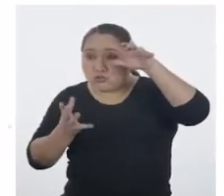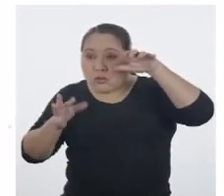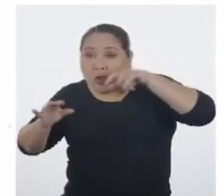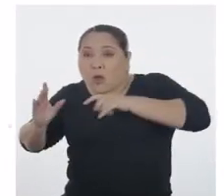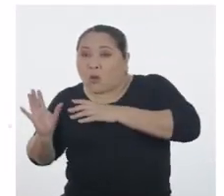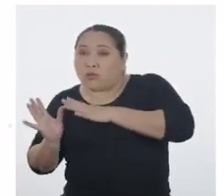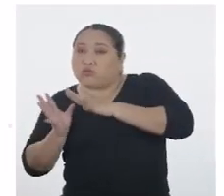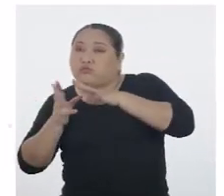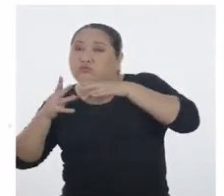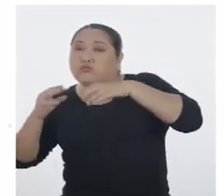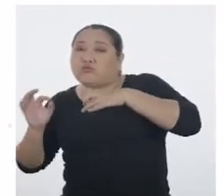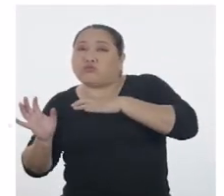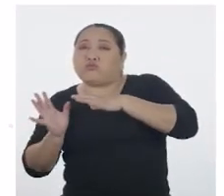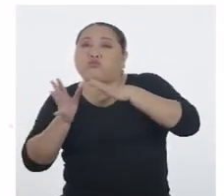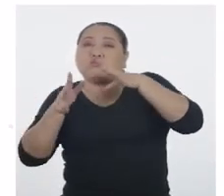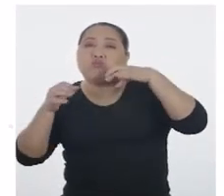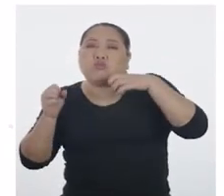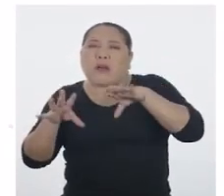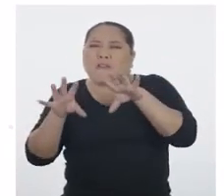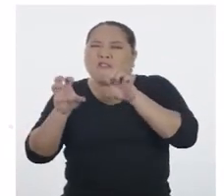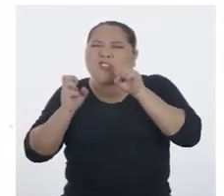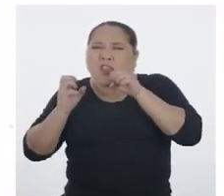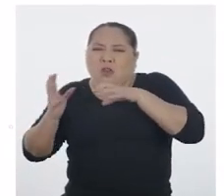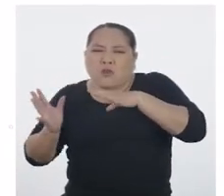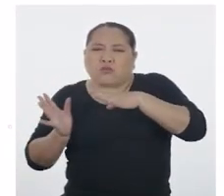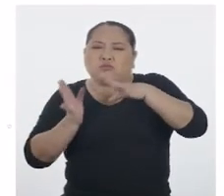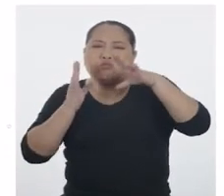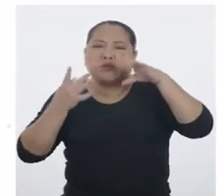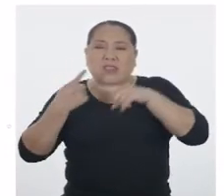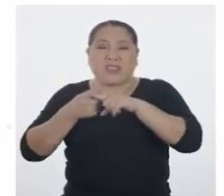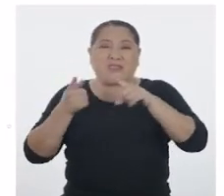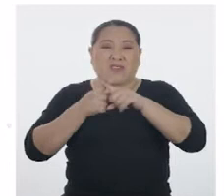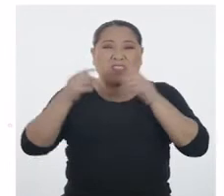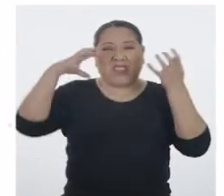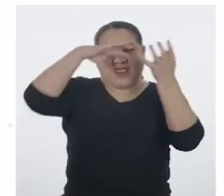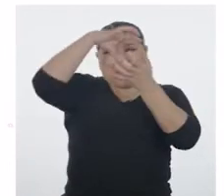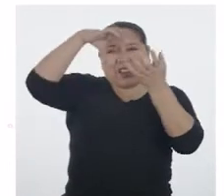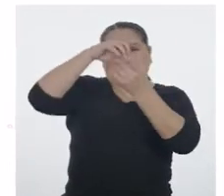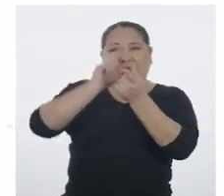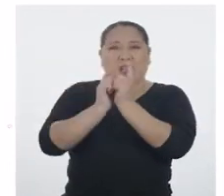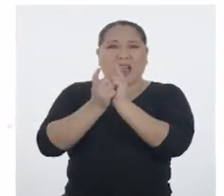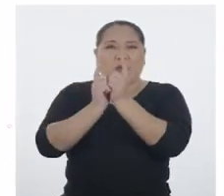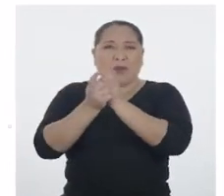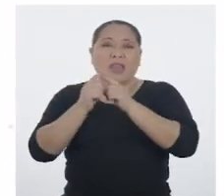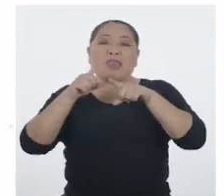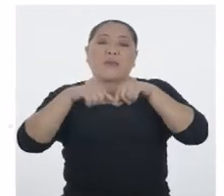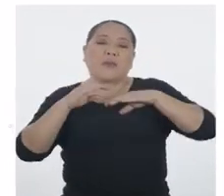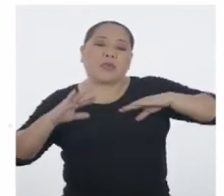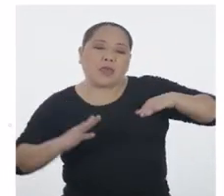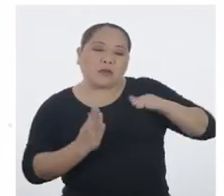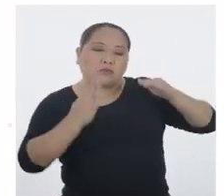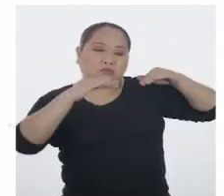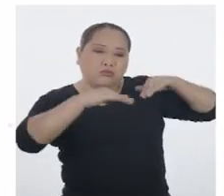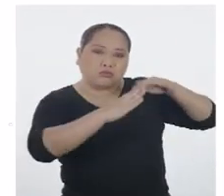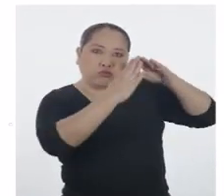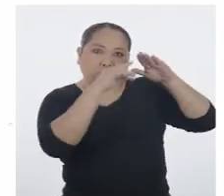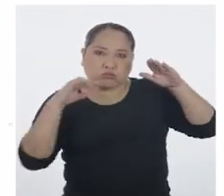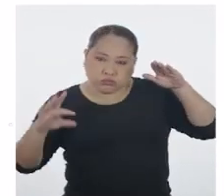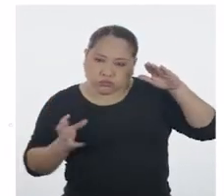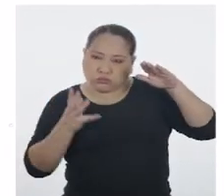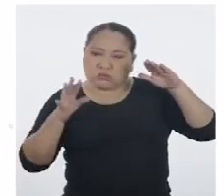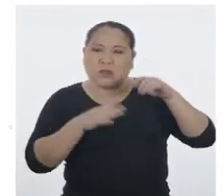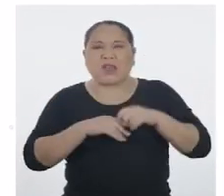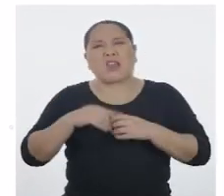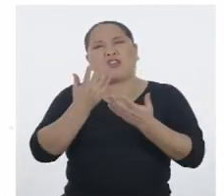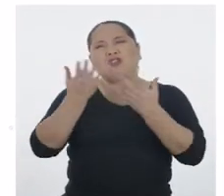Su desplazamiento va creando distintas formas de tiempo atmosférico, dependiendo del relieve terrestre. ¿Y